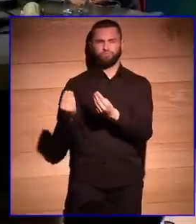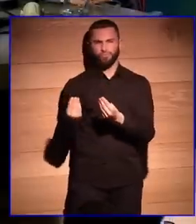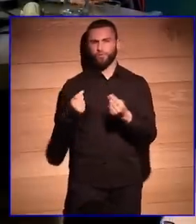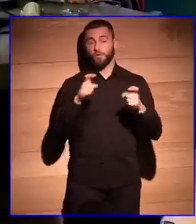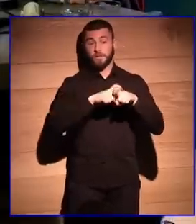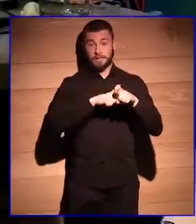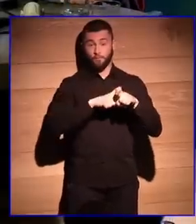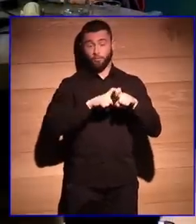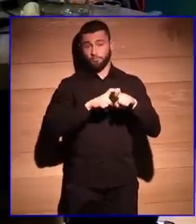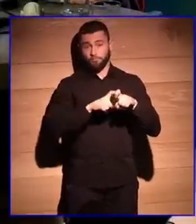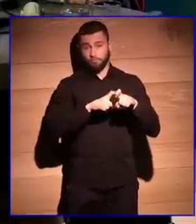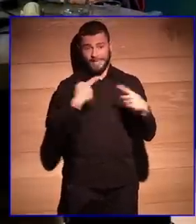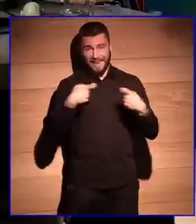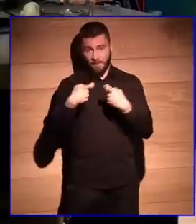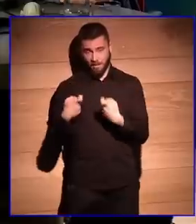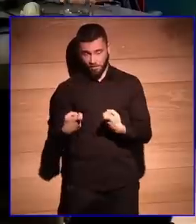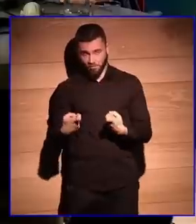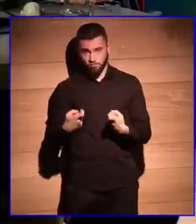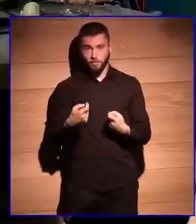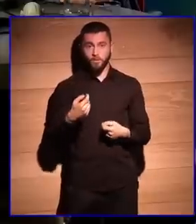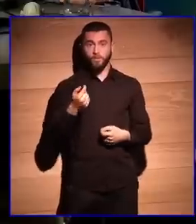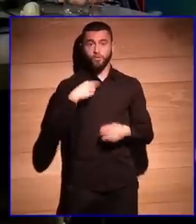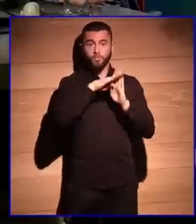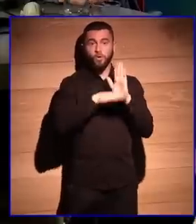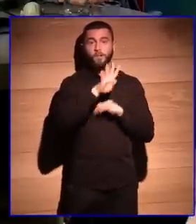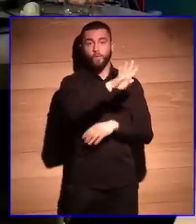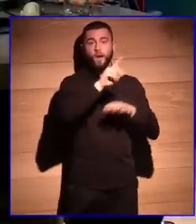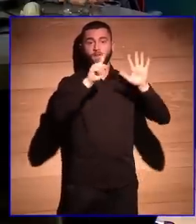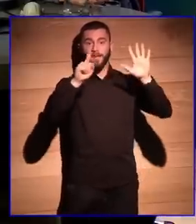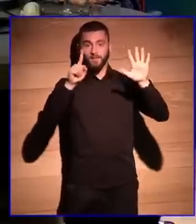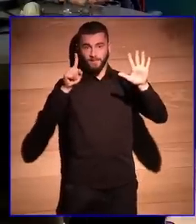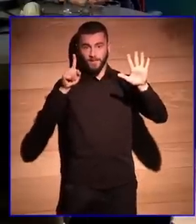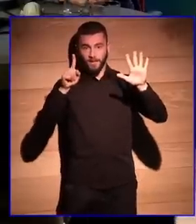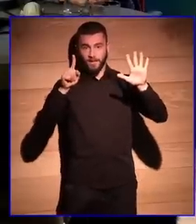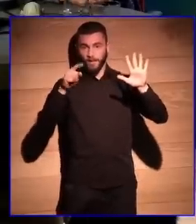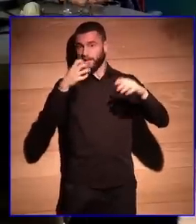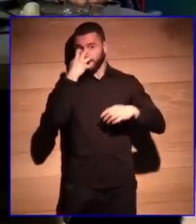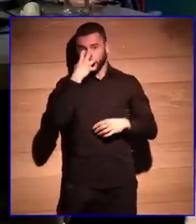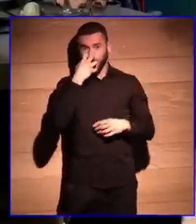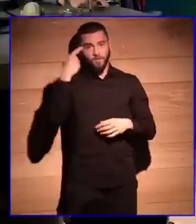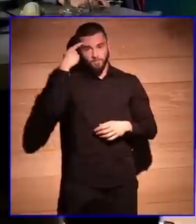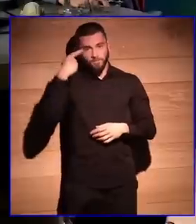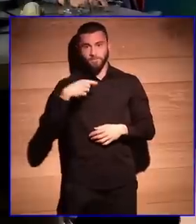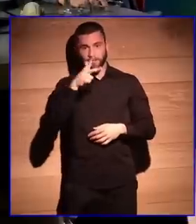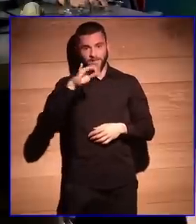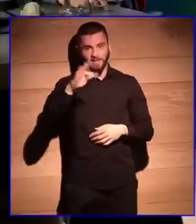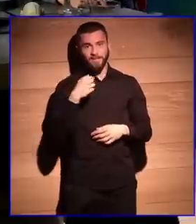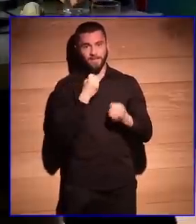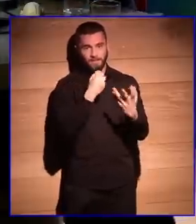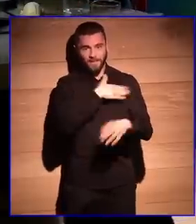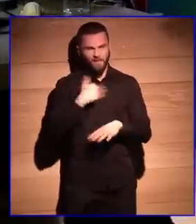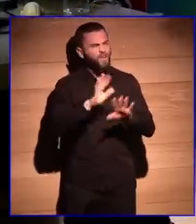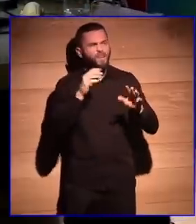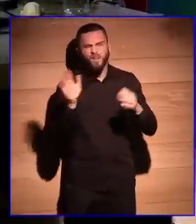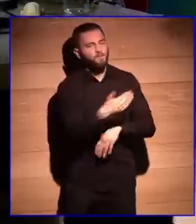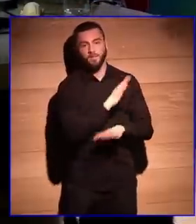tipo de enemigos, ¿no? Llevo 46 programas queriendo hablar de Pennywise. No, ya hemos hablado de Pennywise. De todas maneras, con los payasos